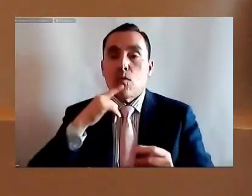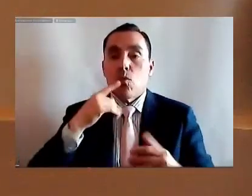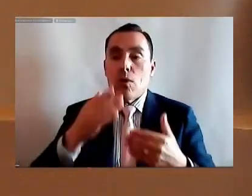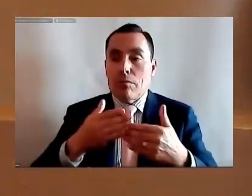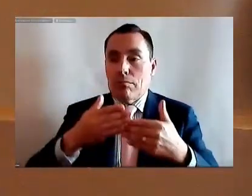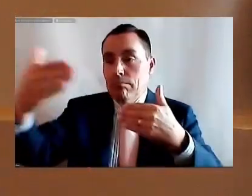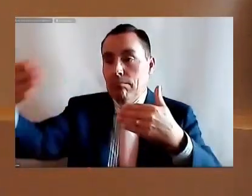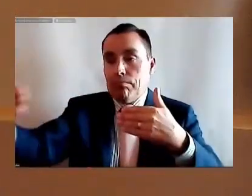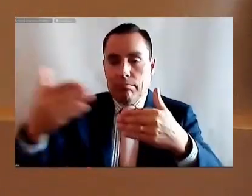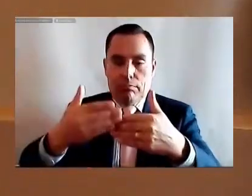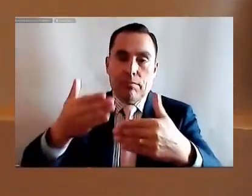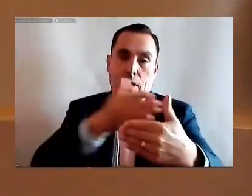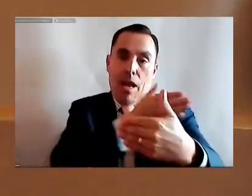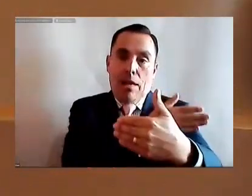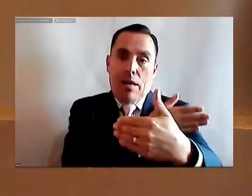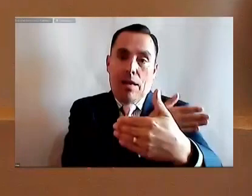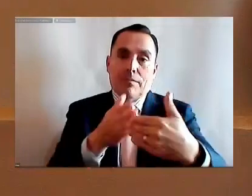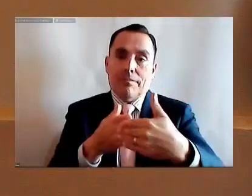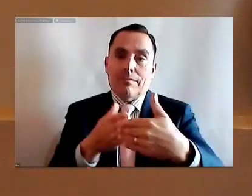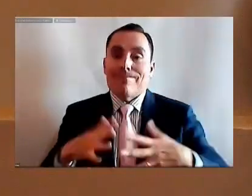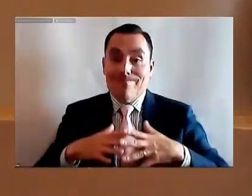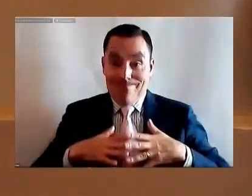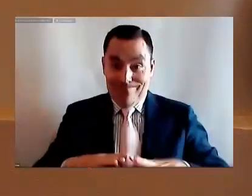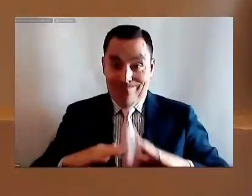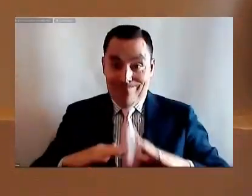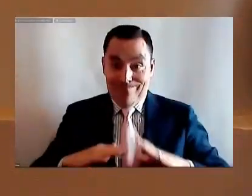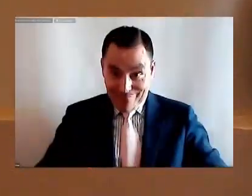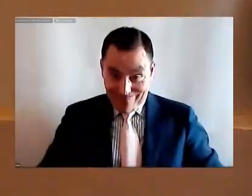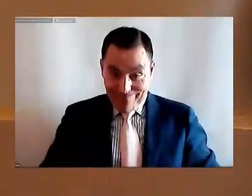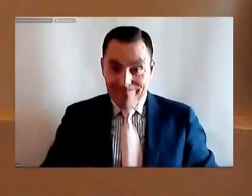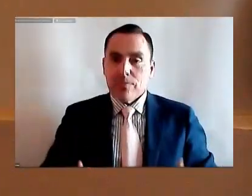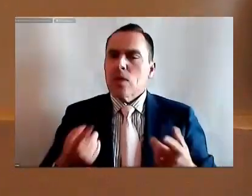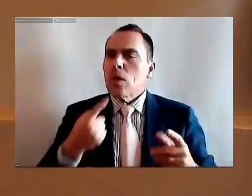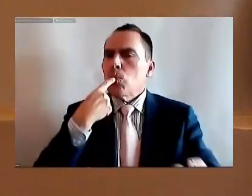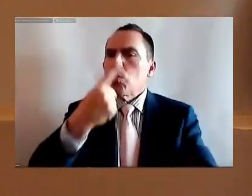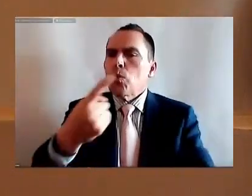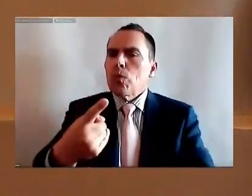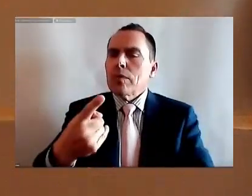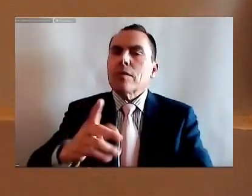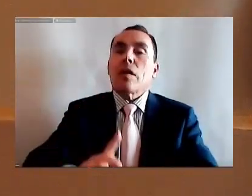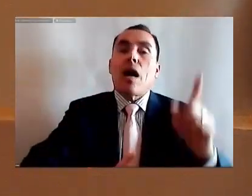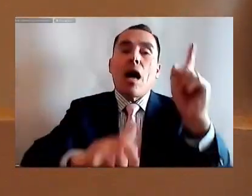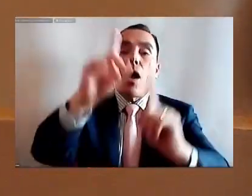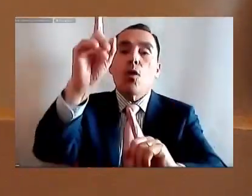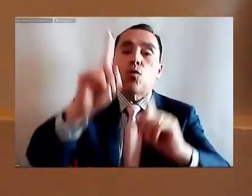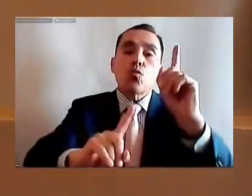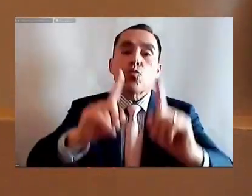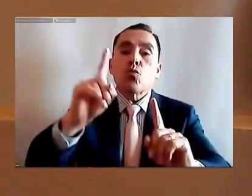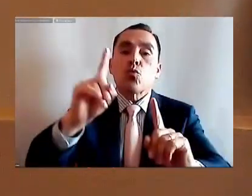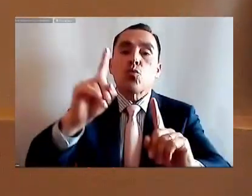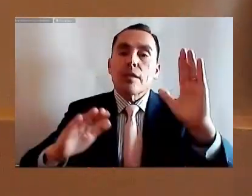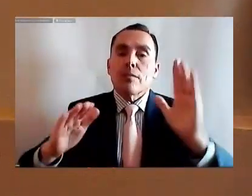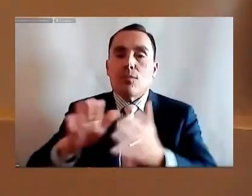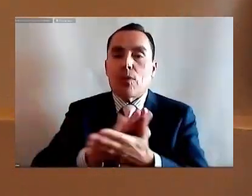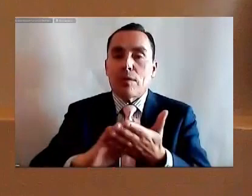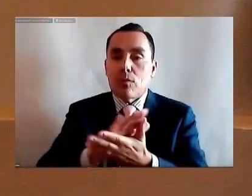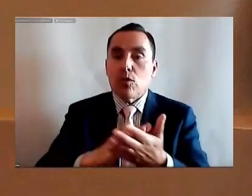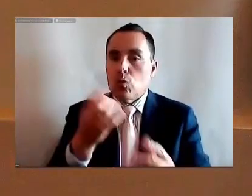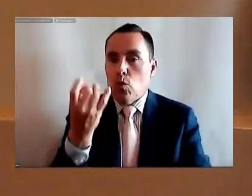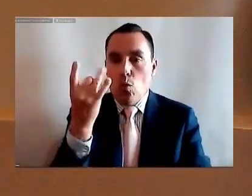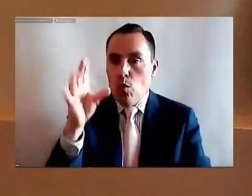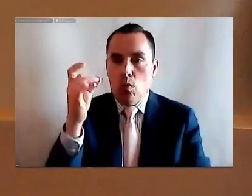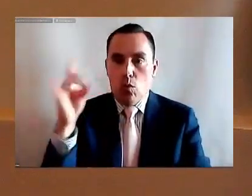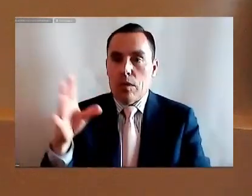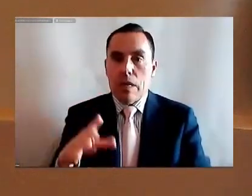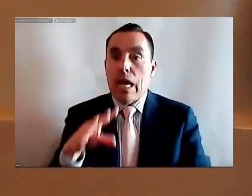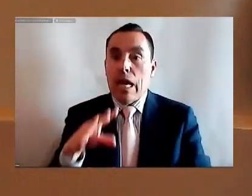interesantes. Ahora, la pregunta habla un poco que hay, en varios casos hay opciones que hace solo la madre. Claro, uno podría decir que puede ser de